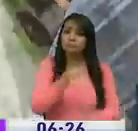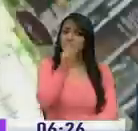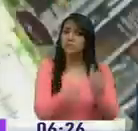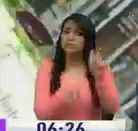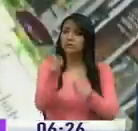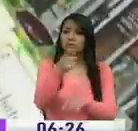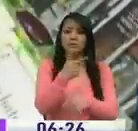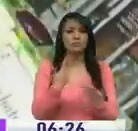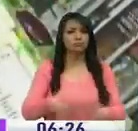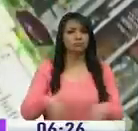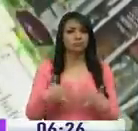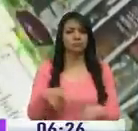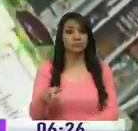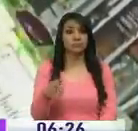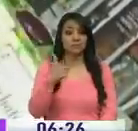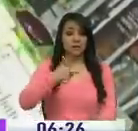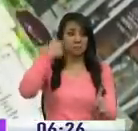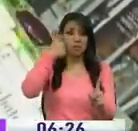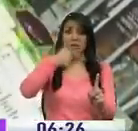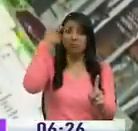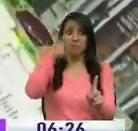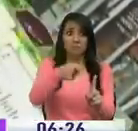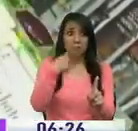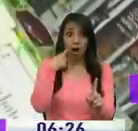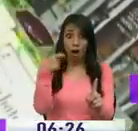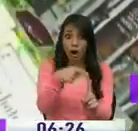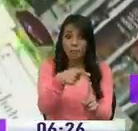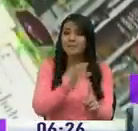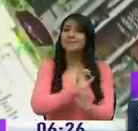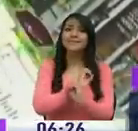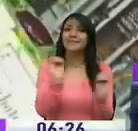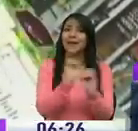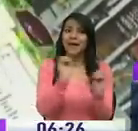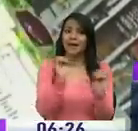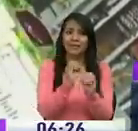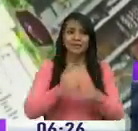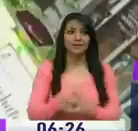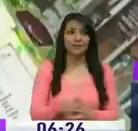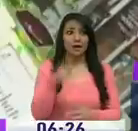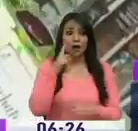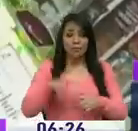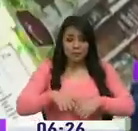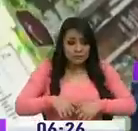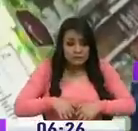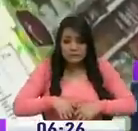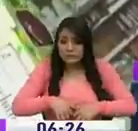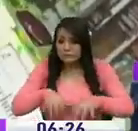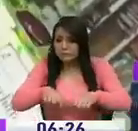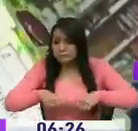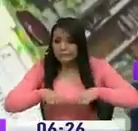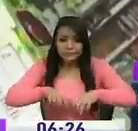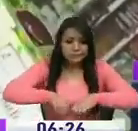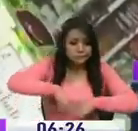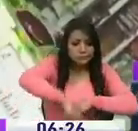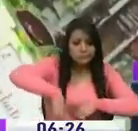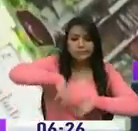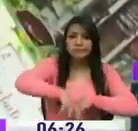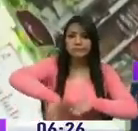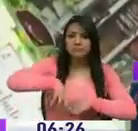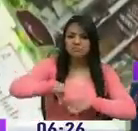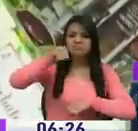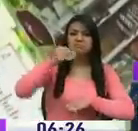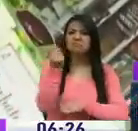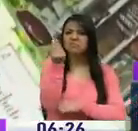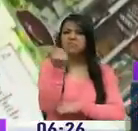personas milagrosamente las balas no alcanzaron al dueño del negocio con medio cuerpo adentro buscó abrir los cajones supuestamente encontró algo de